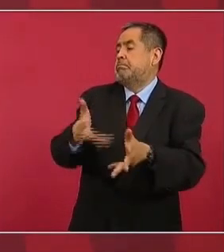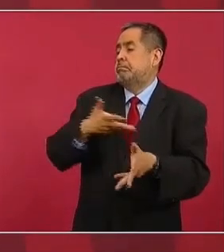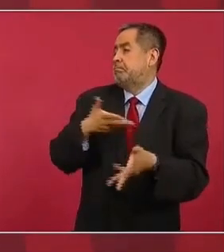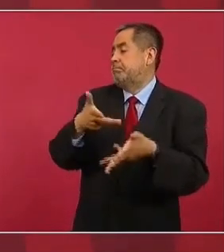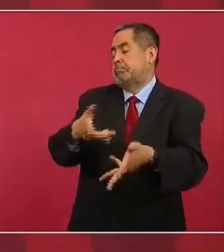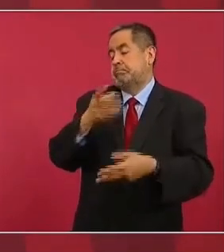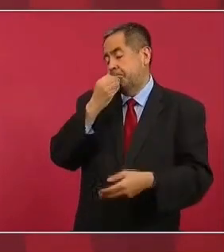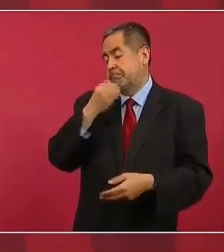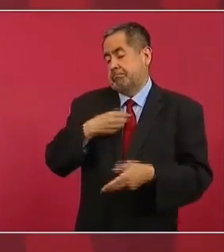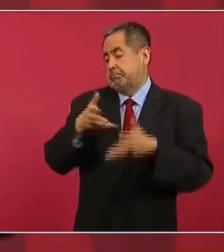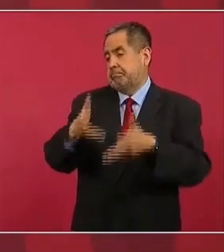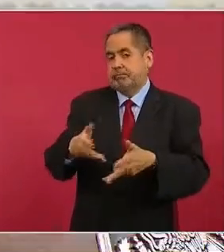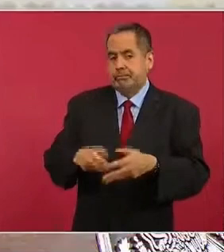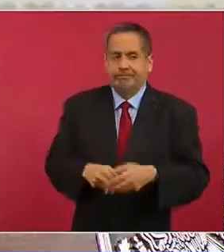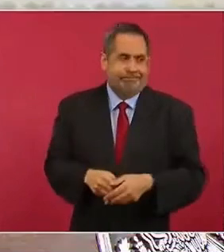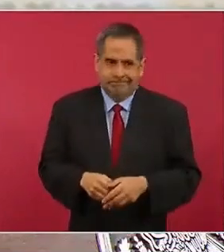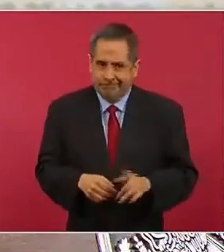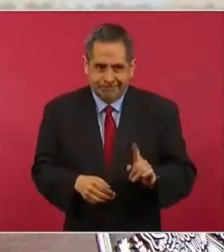Ya era